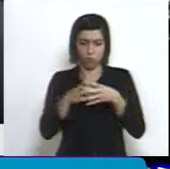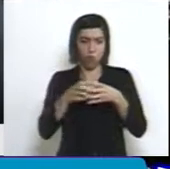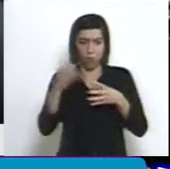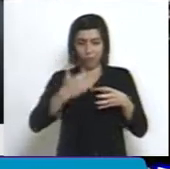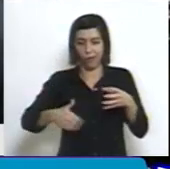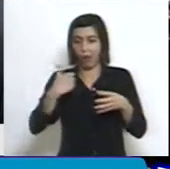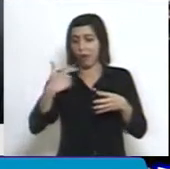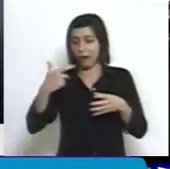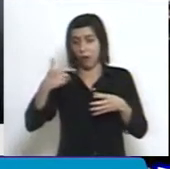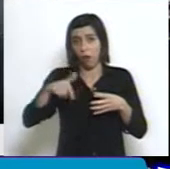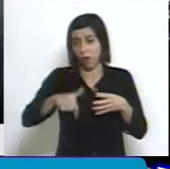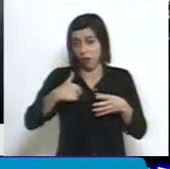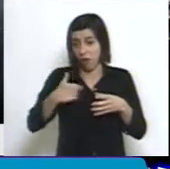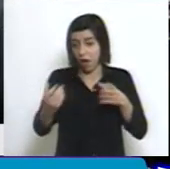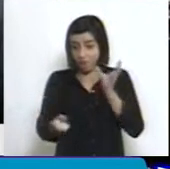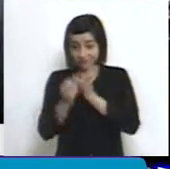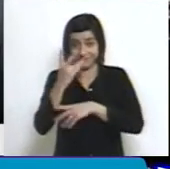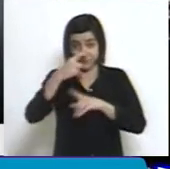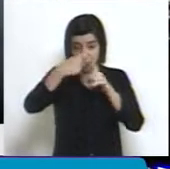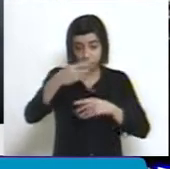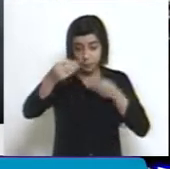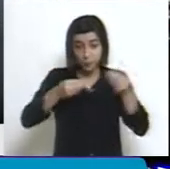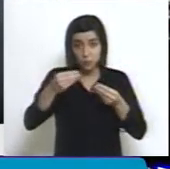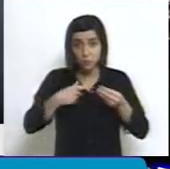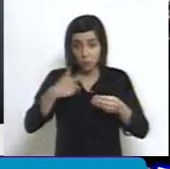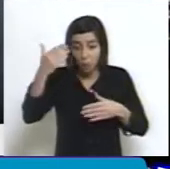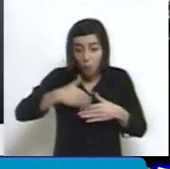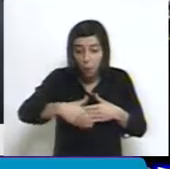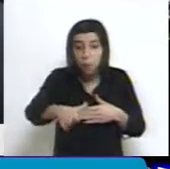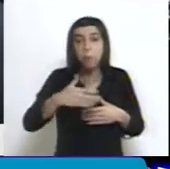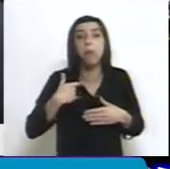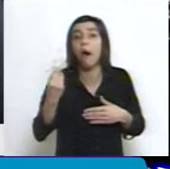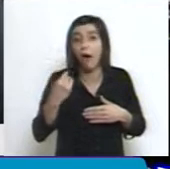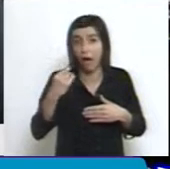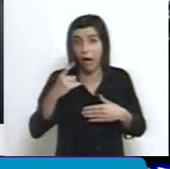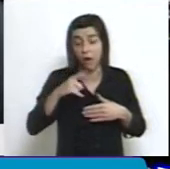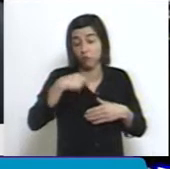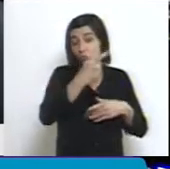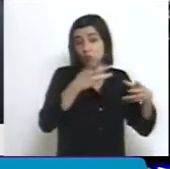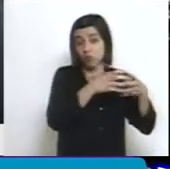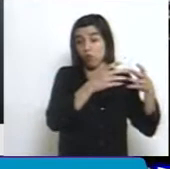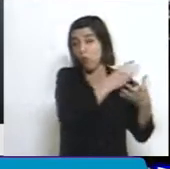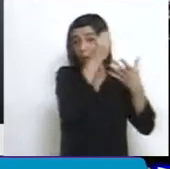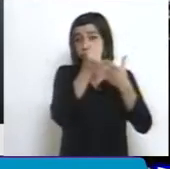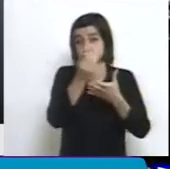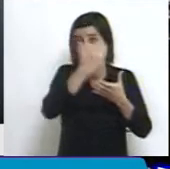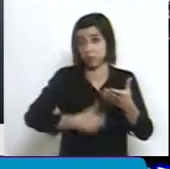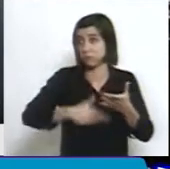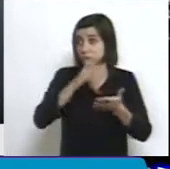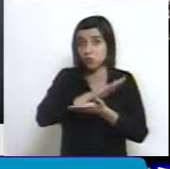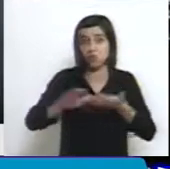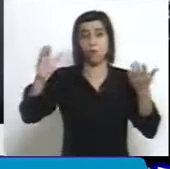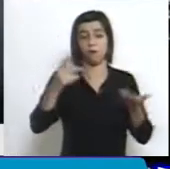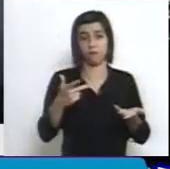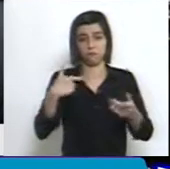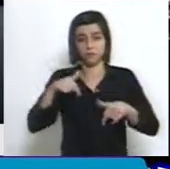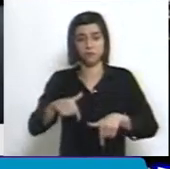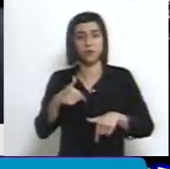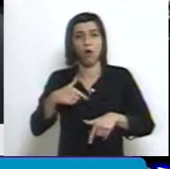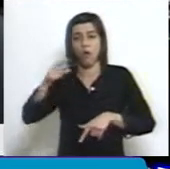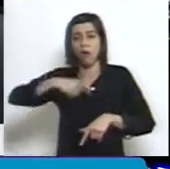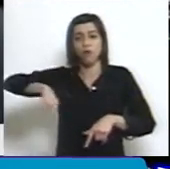su mandato en pocas semanas más. Estamos tratando un presupuesto que va a